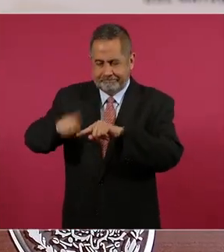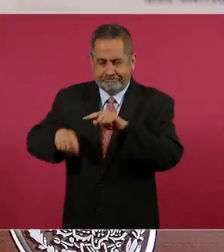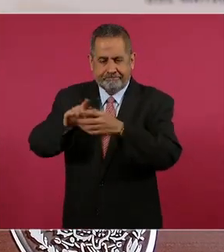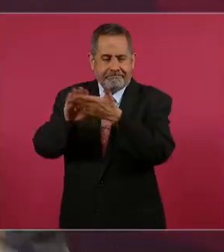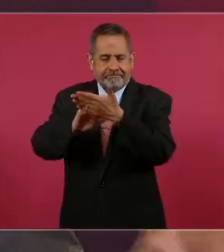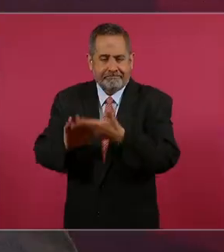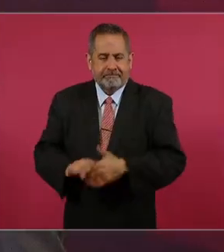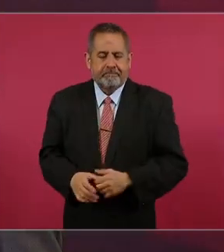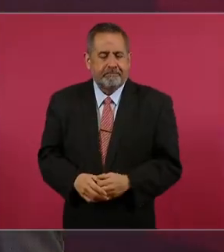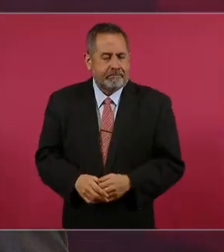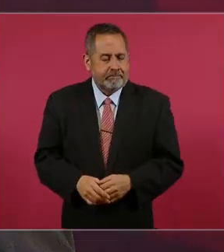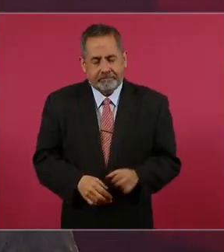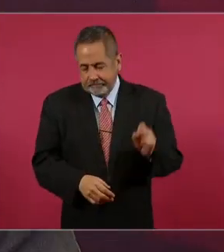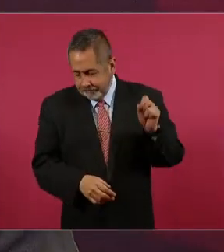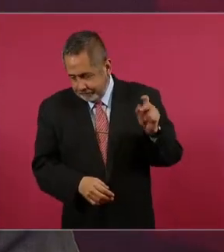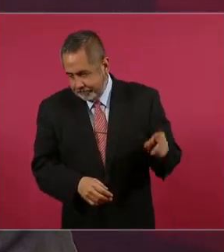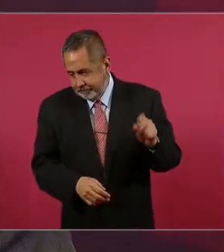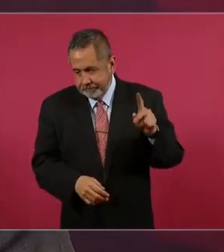Todo lo voy a hacer,